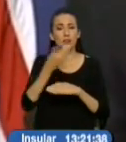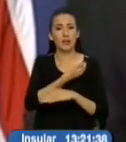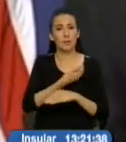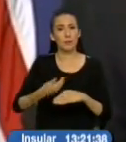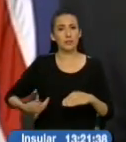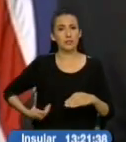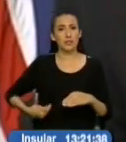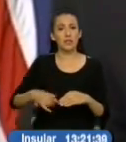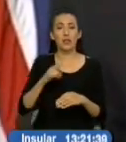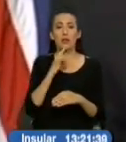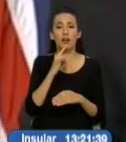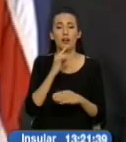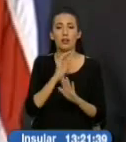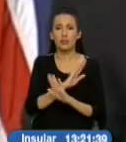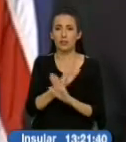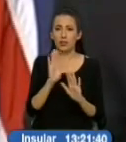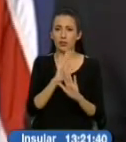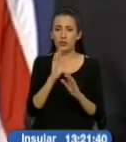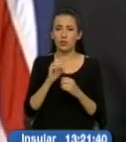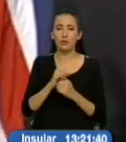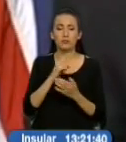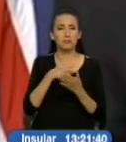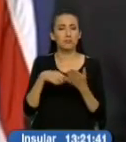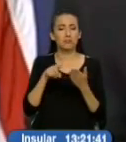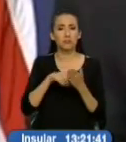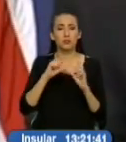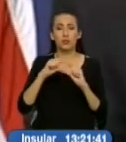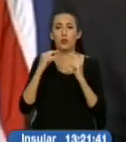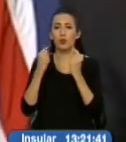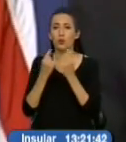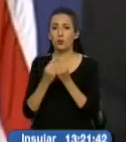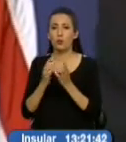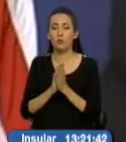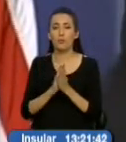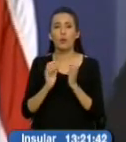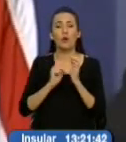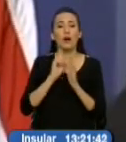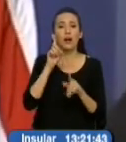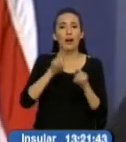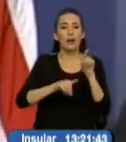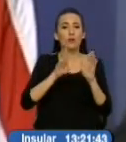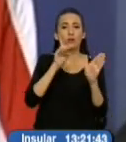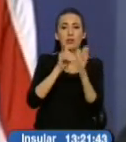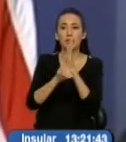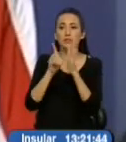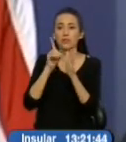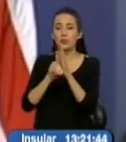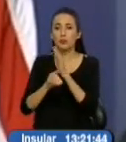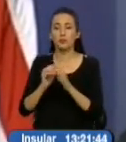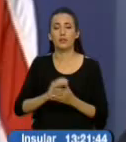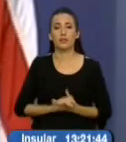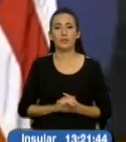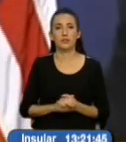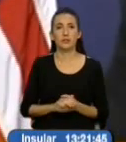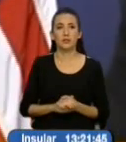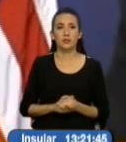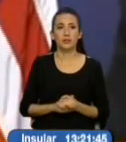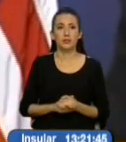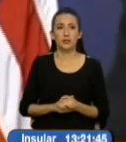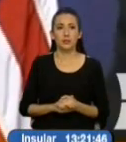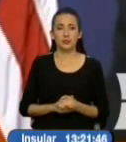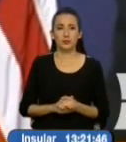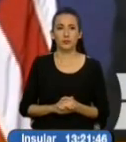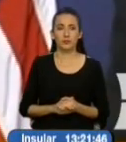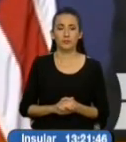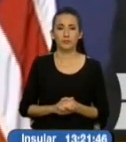Trump no comprometió fuentes de inteligencia de países aliados, como lo han denunciado los senadores demócratas. No, no